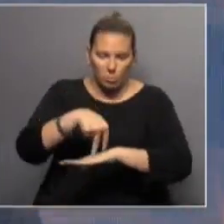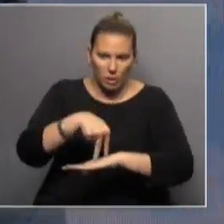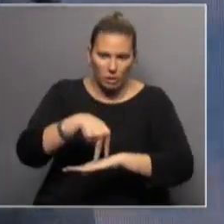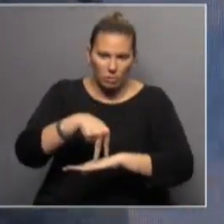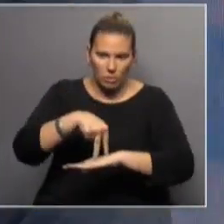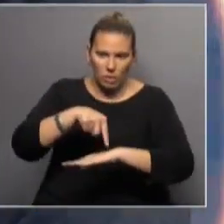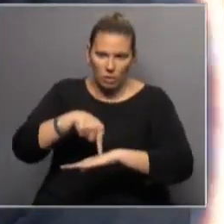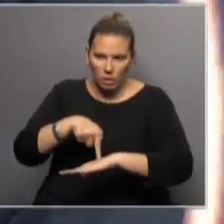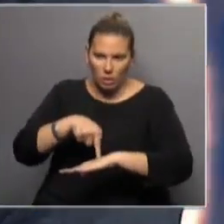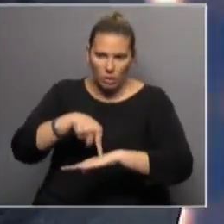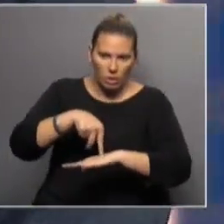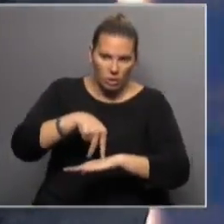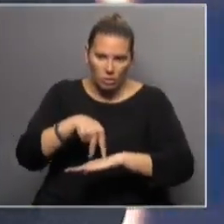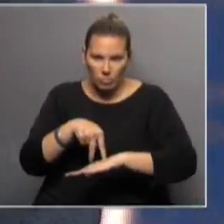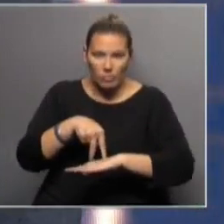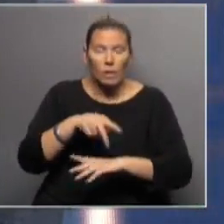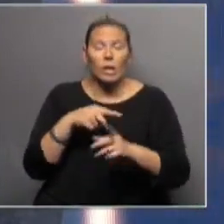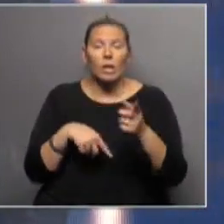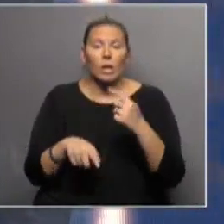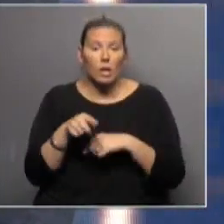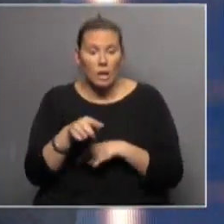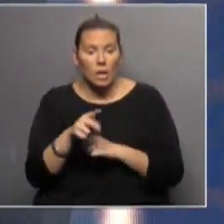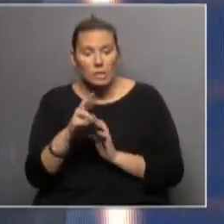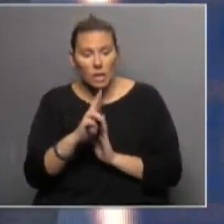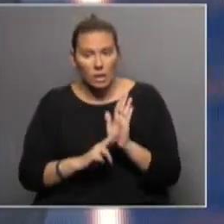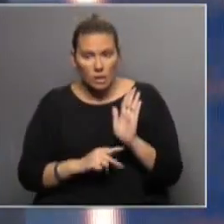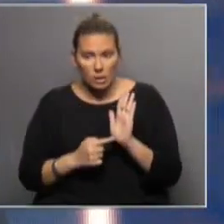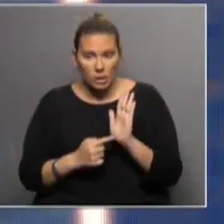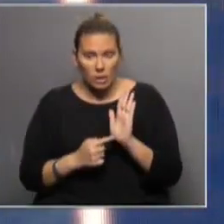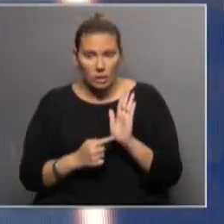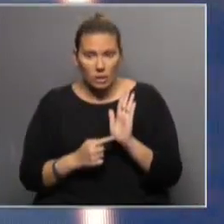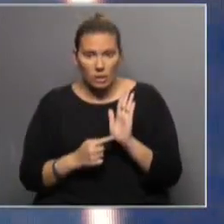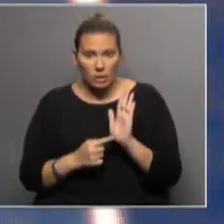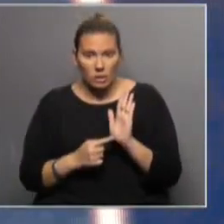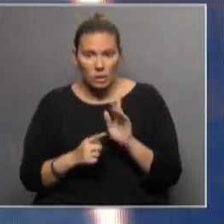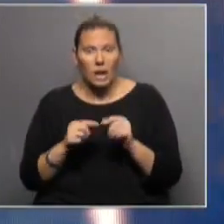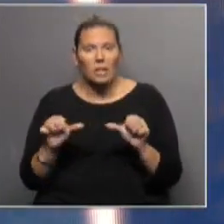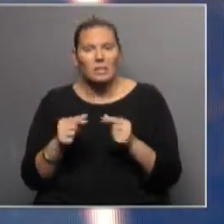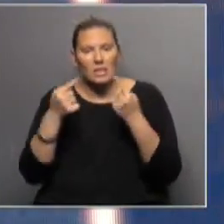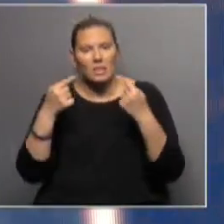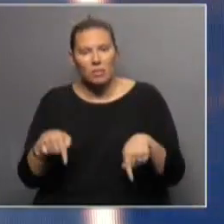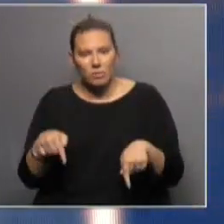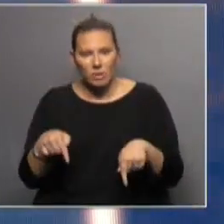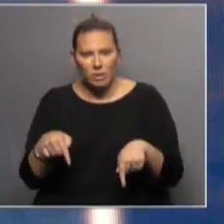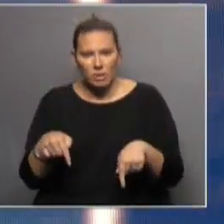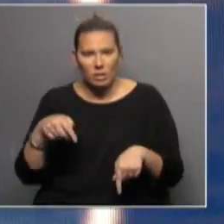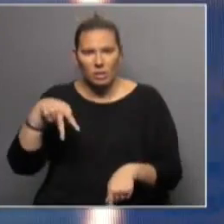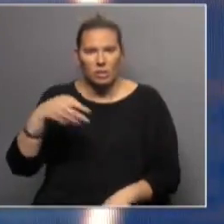estar siempre con referencia a tu hombre. Entonces, esa regla es la que lo hace diferente a la NBA del básquetbol